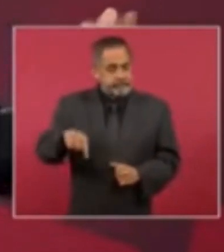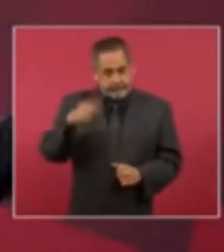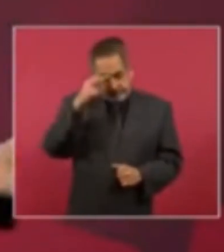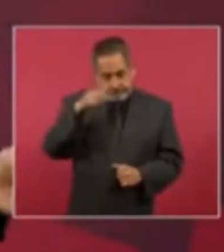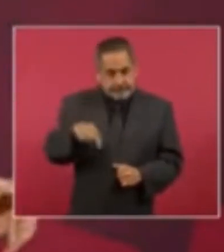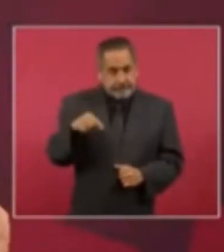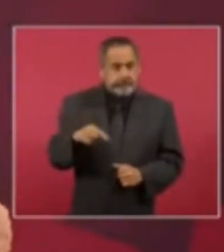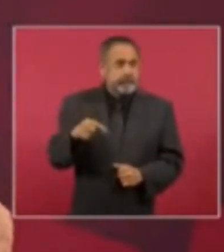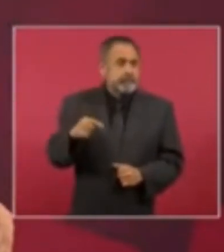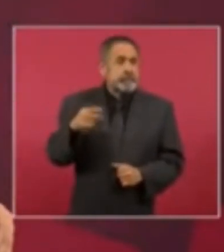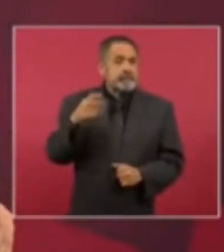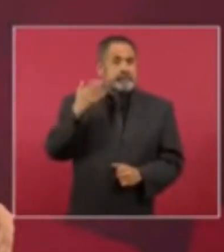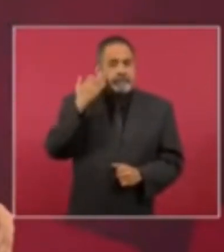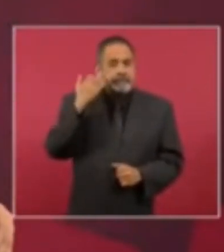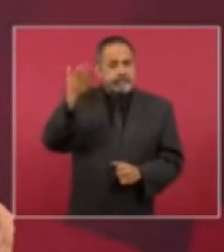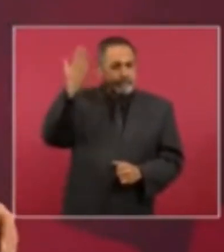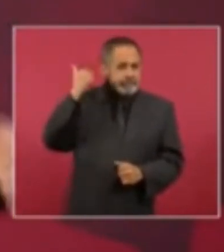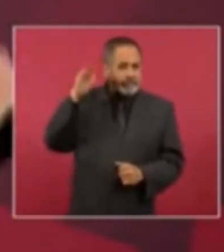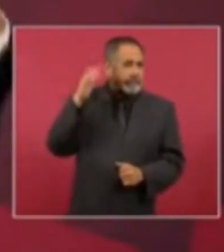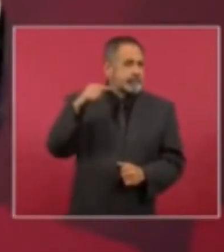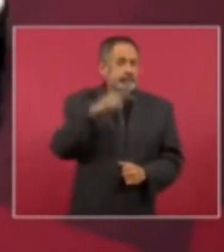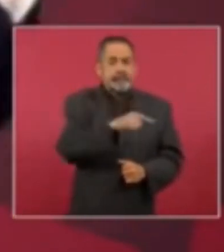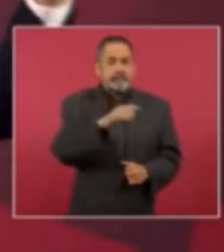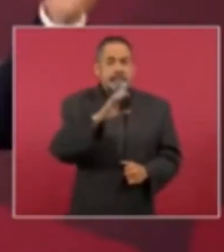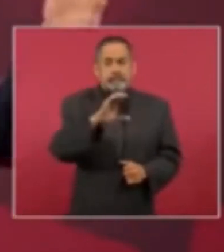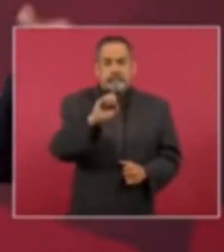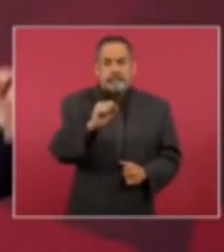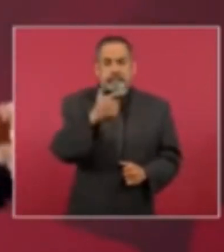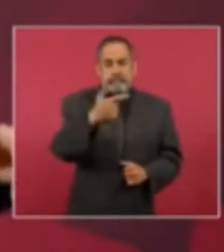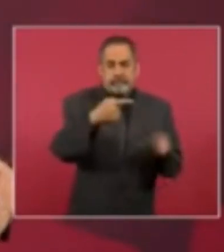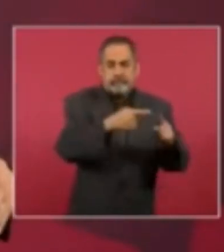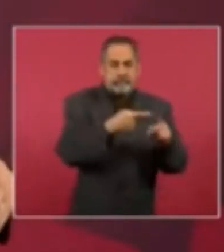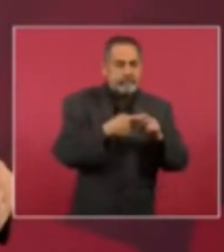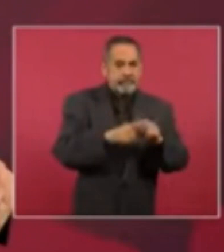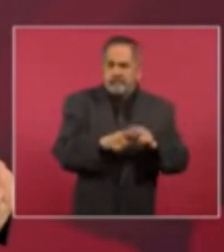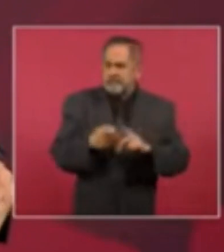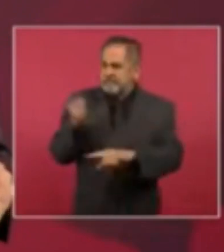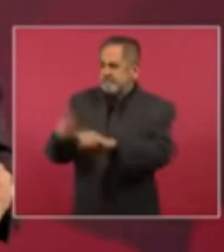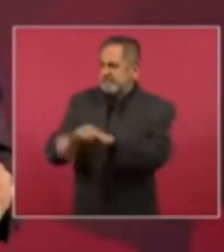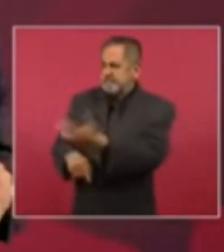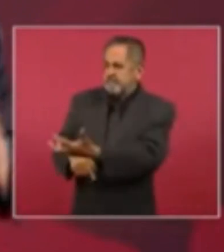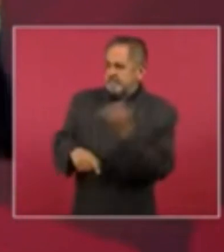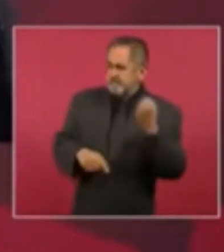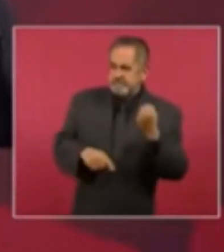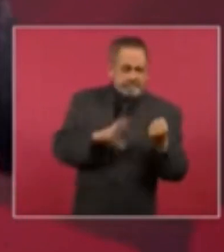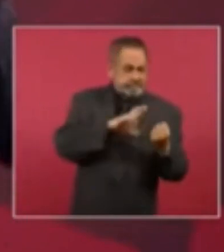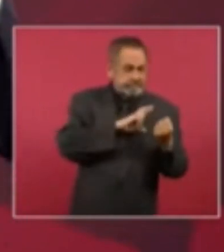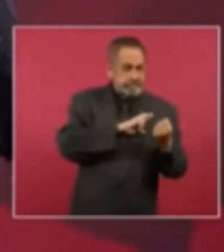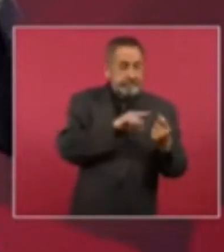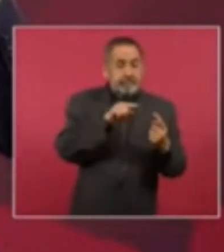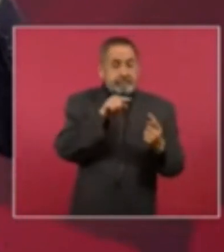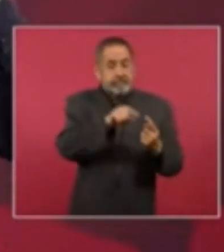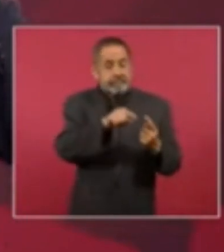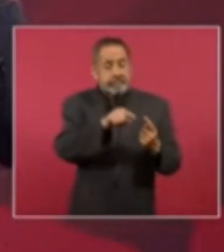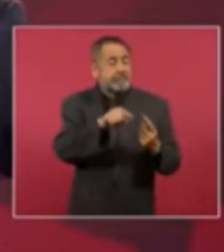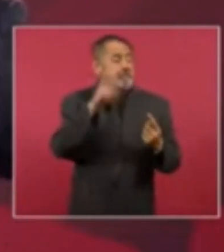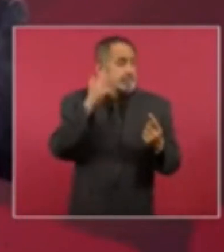Cuando Salinas empezó el proceso de privatización, era secretario de